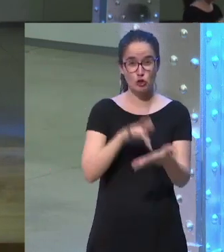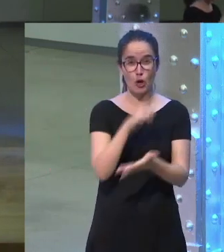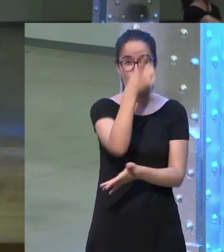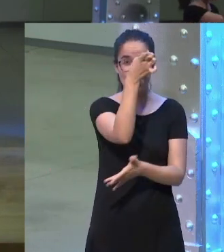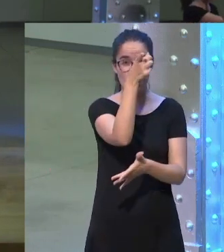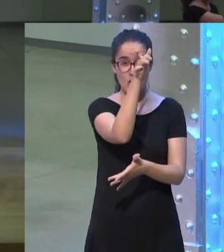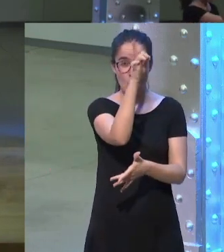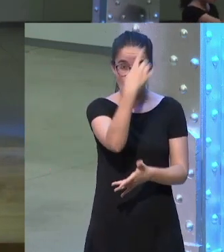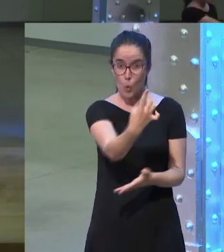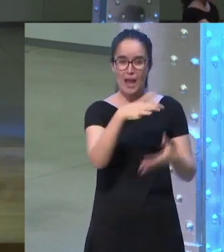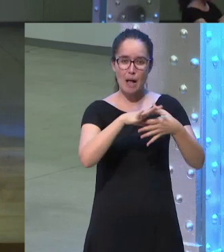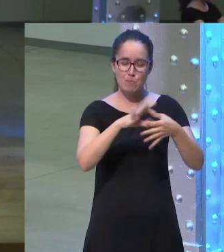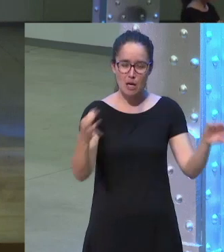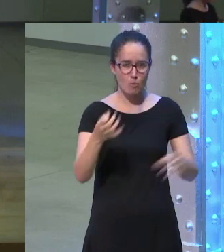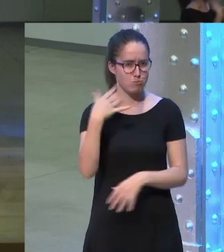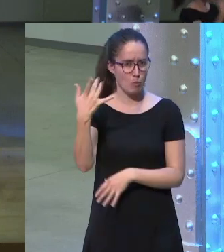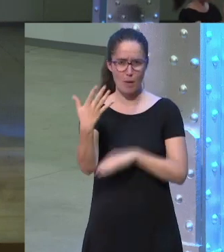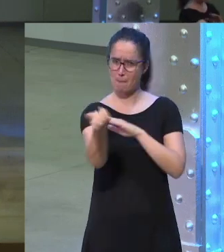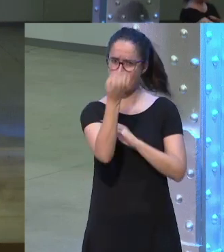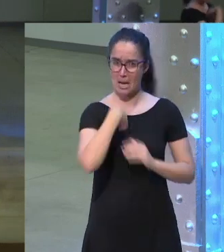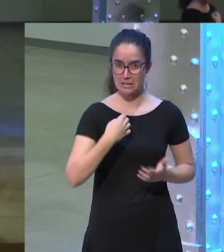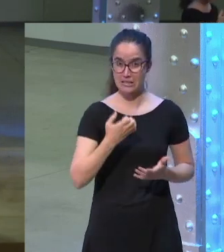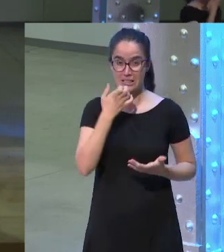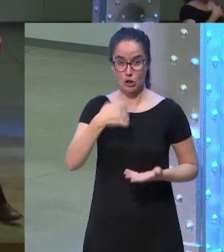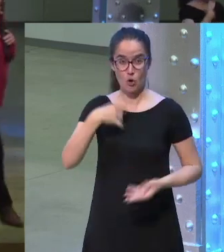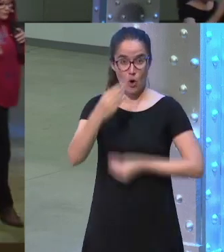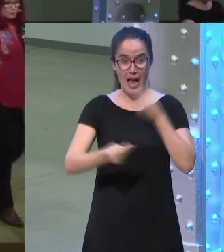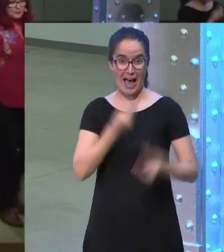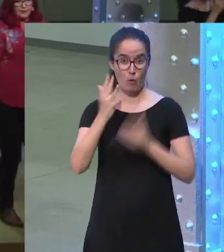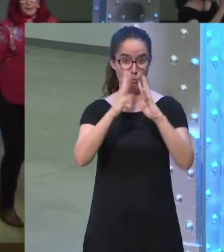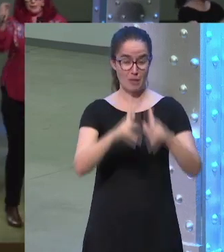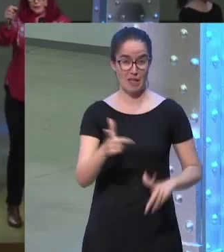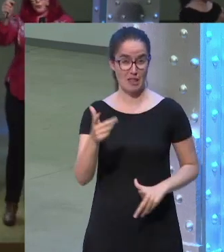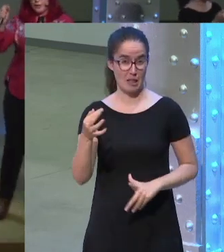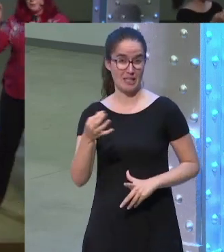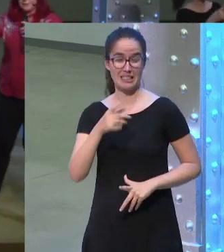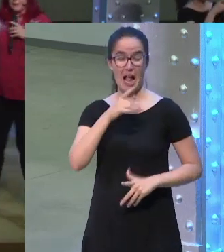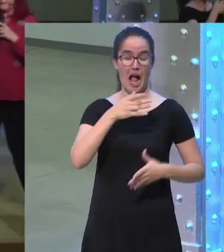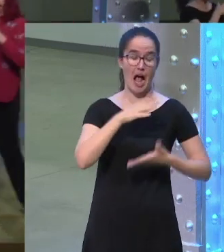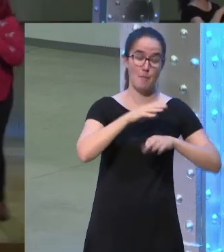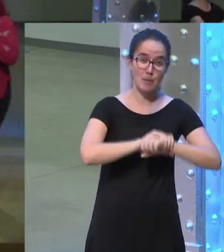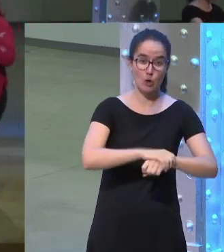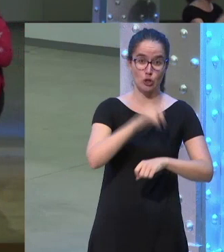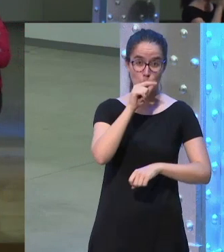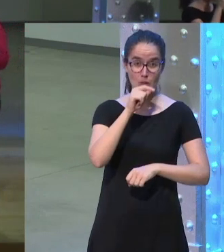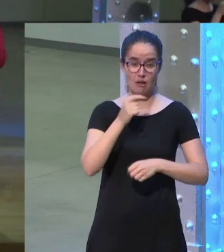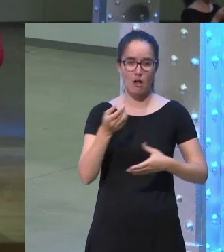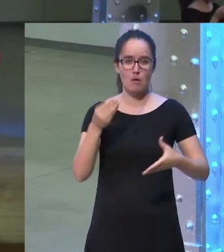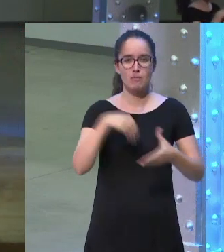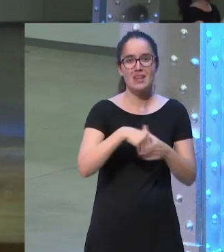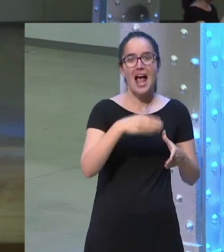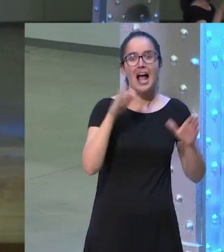es muy popular, mucho más popular que nosotros. Si yo hago la media de mis amigos en Twitter y meto a Ángel Martín, que tiene